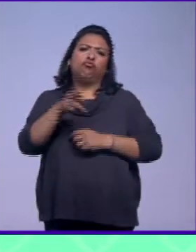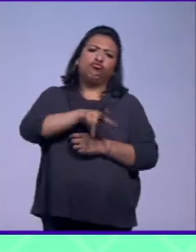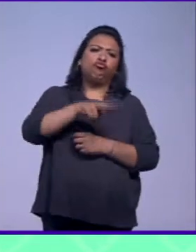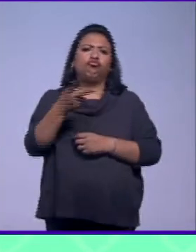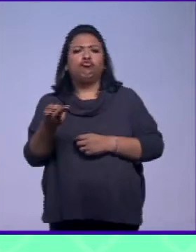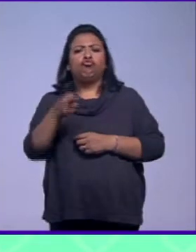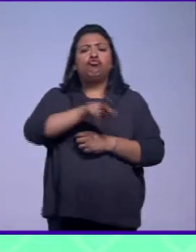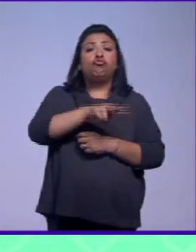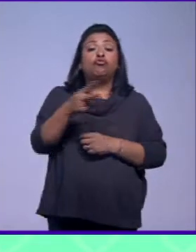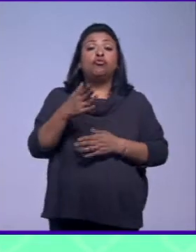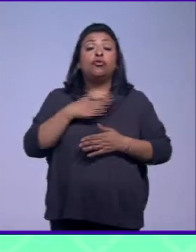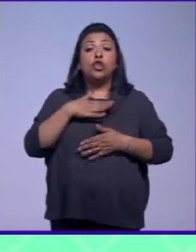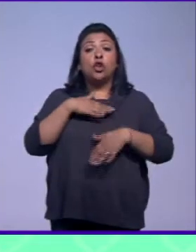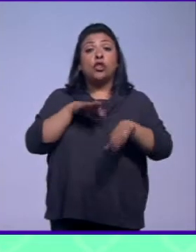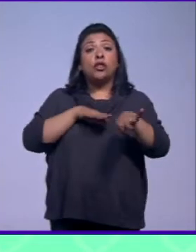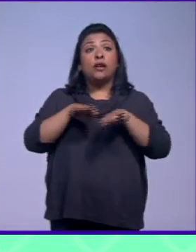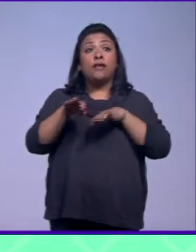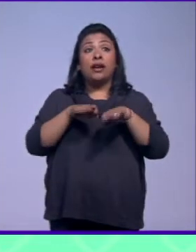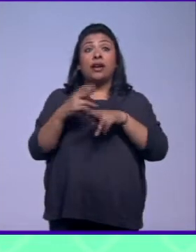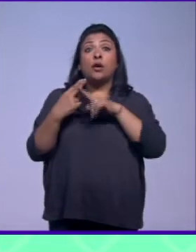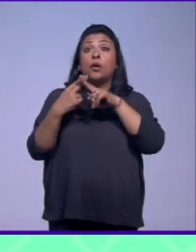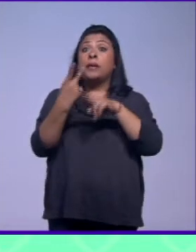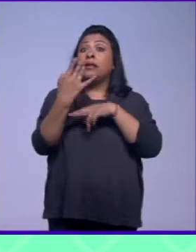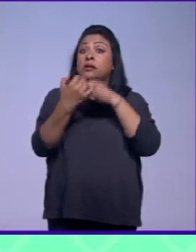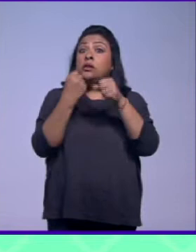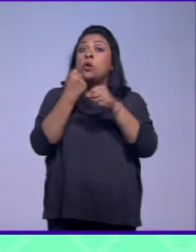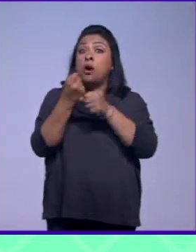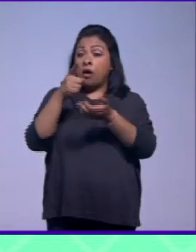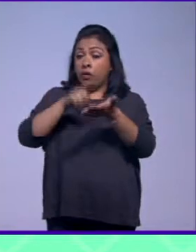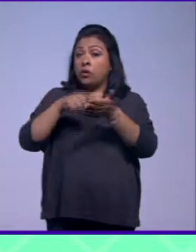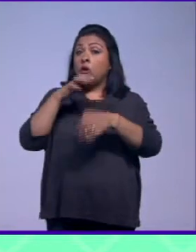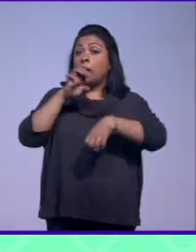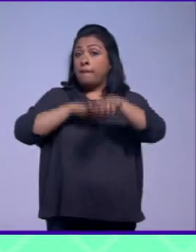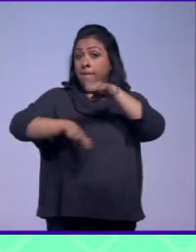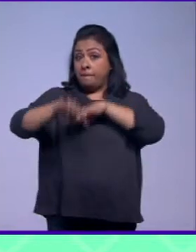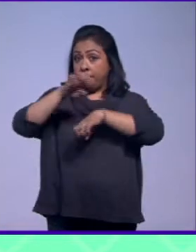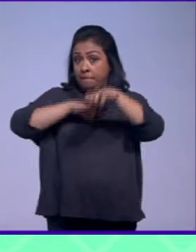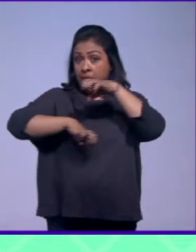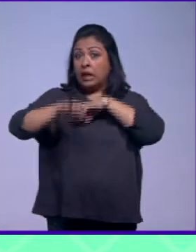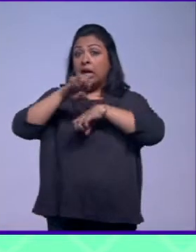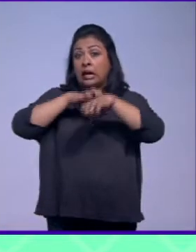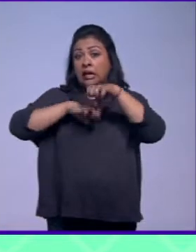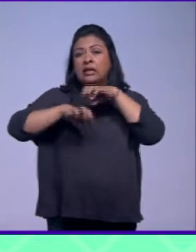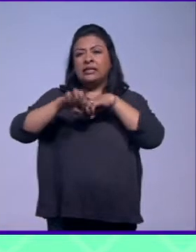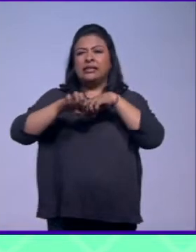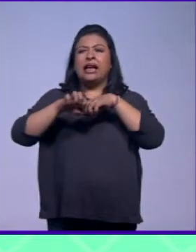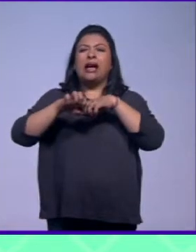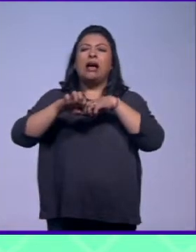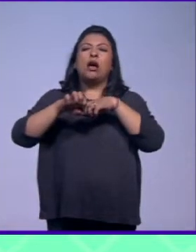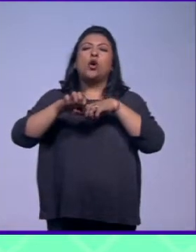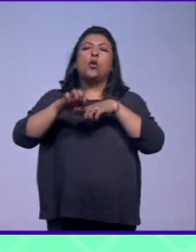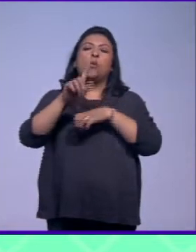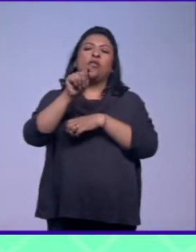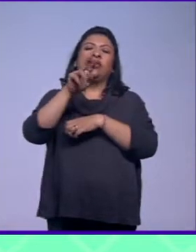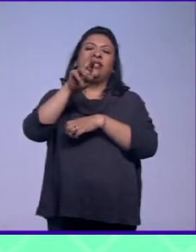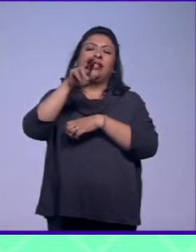entonces yo trabajé 25 años en una empresa de una empresa transnacional